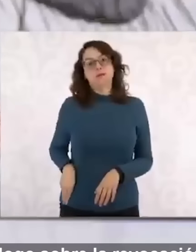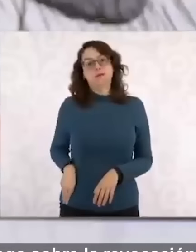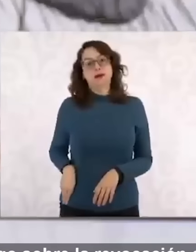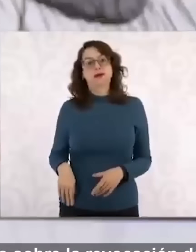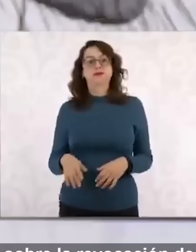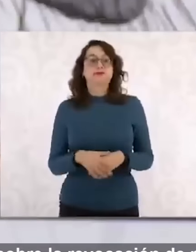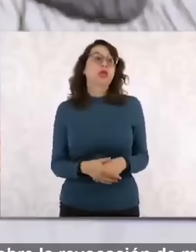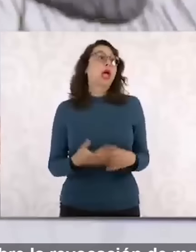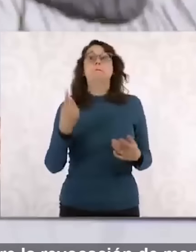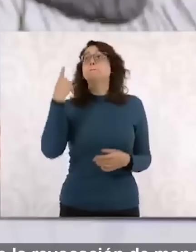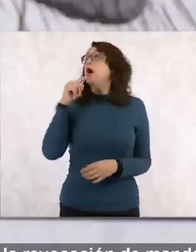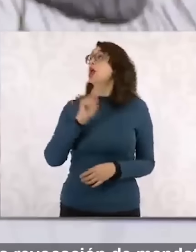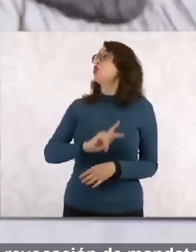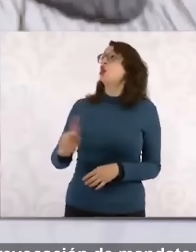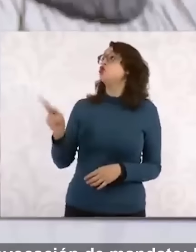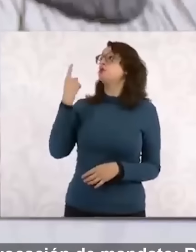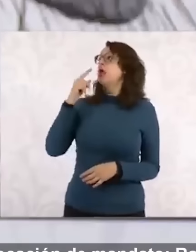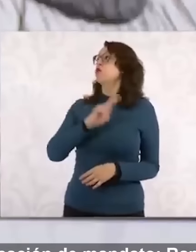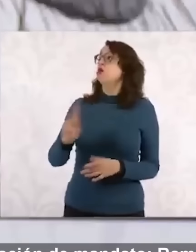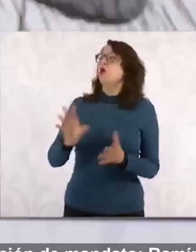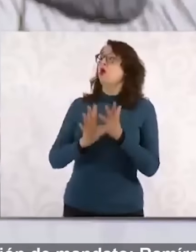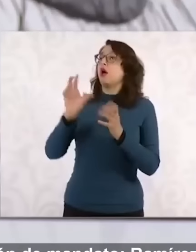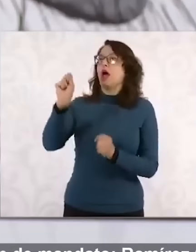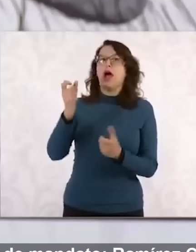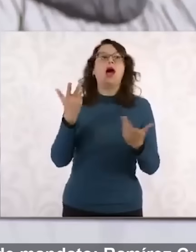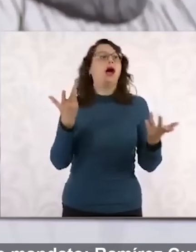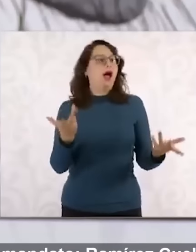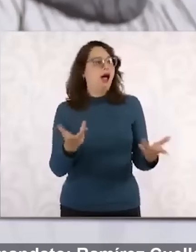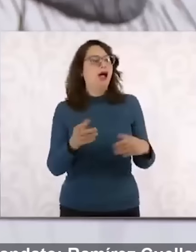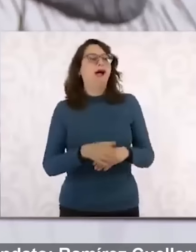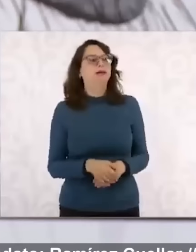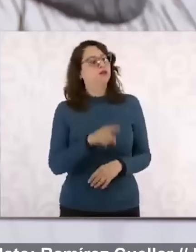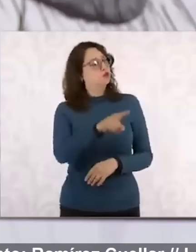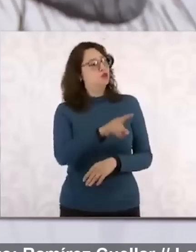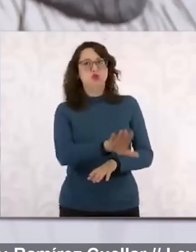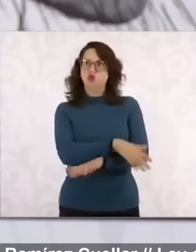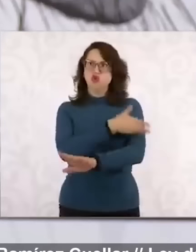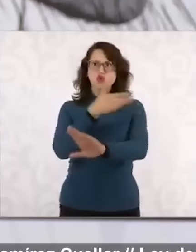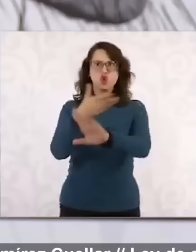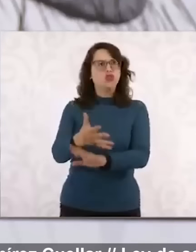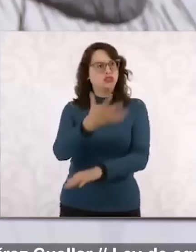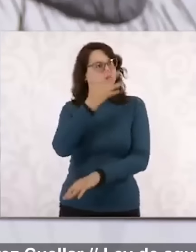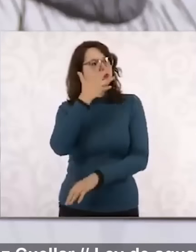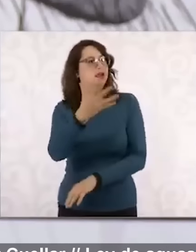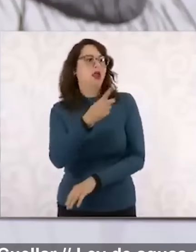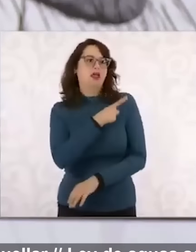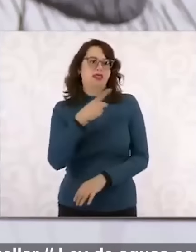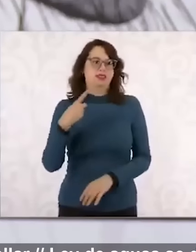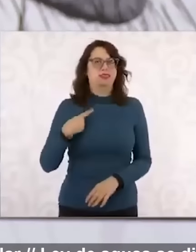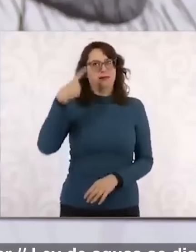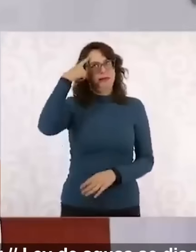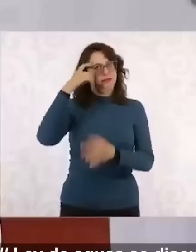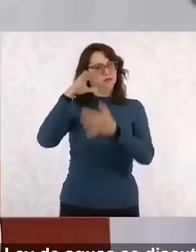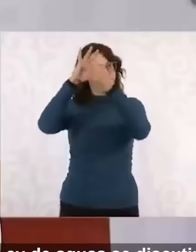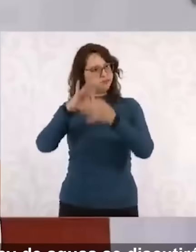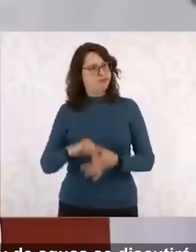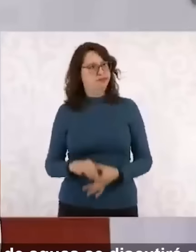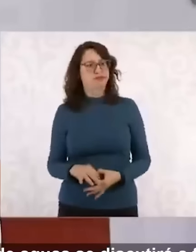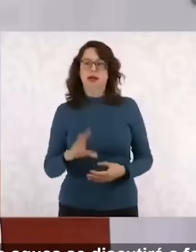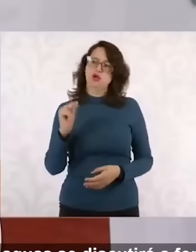bueno, es que es universal y está en la Constitución. Bueno, pero si estuvieras en contra, tendría que haber cierta